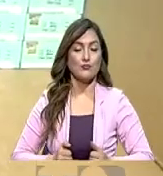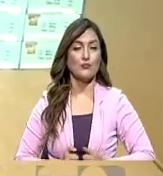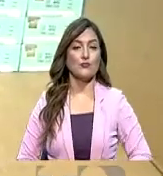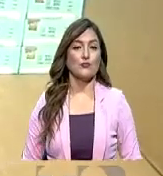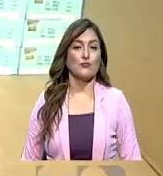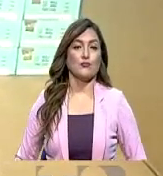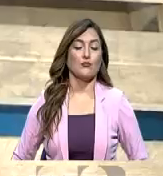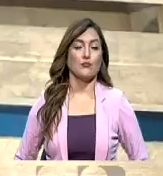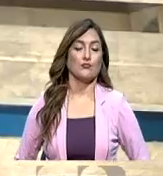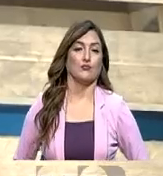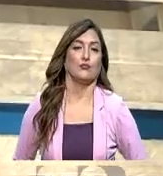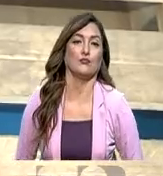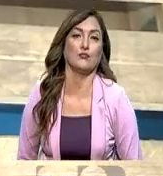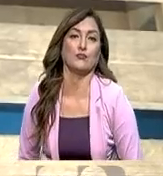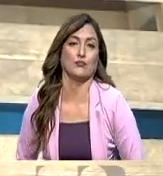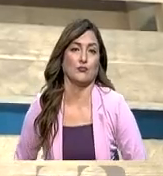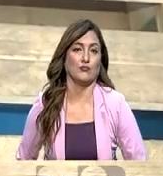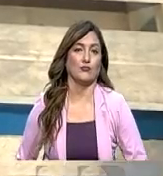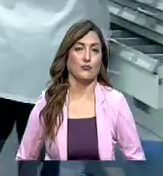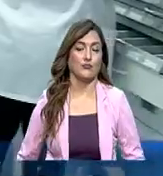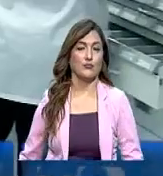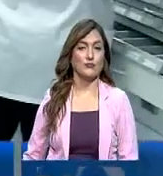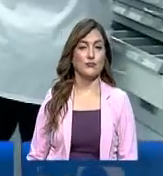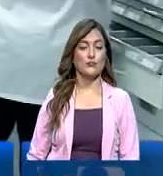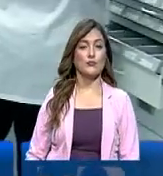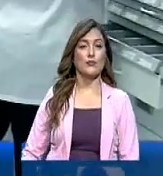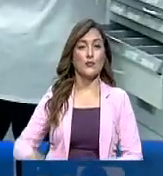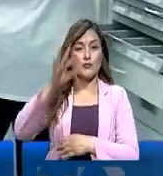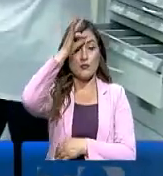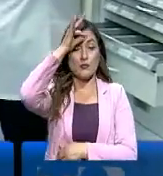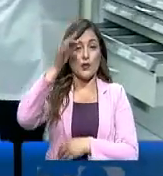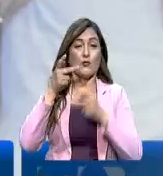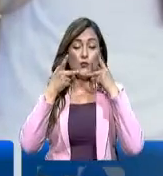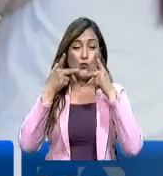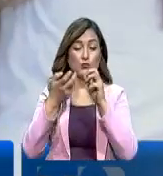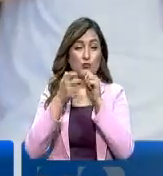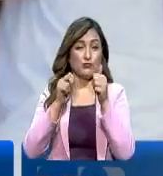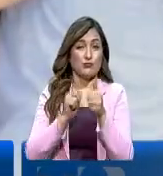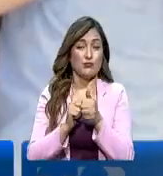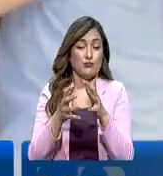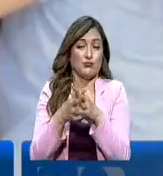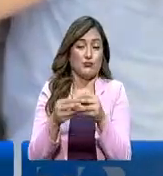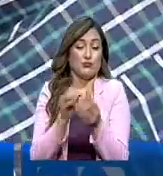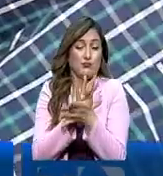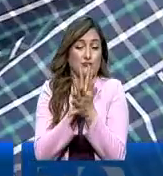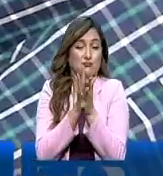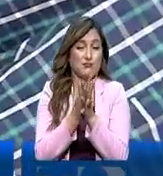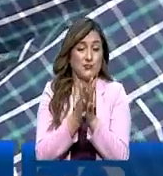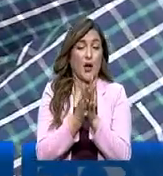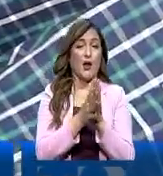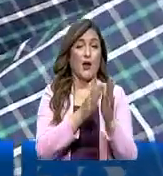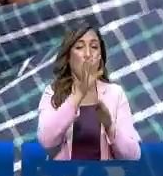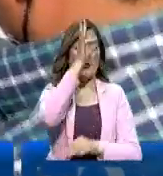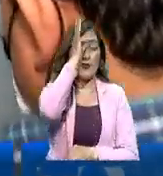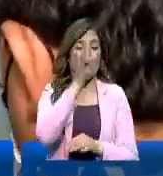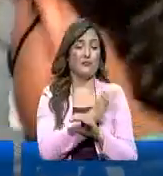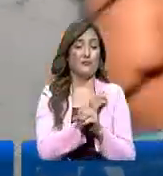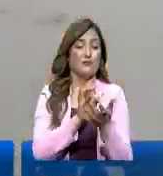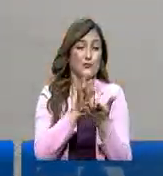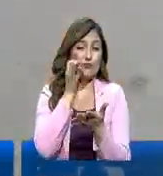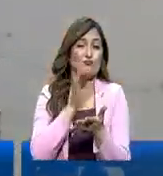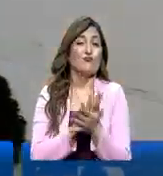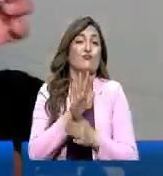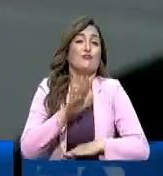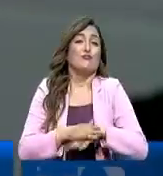el desabastecimiento de medicinas en los hospitales públicos aún no encuentra solución y ya las autoridades explicaron que en parte se